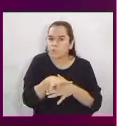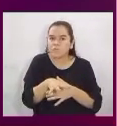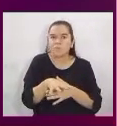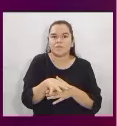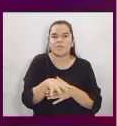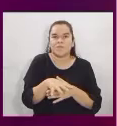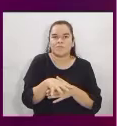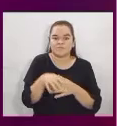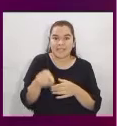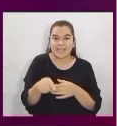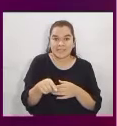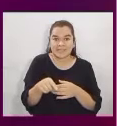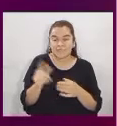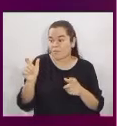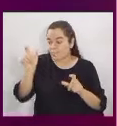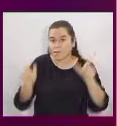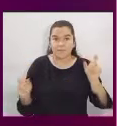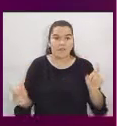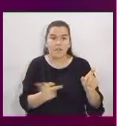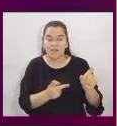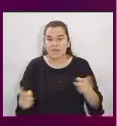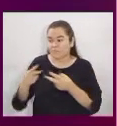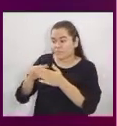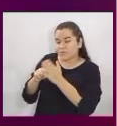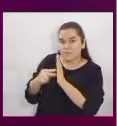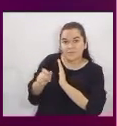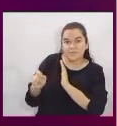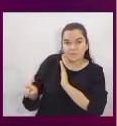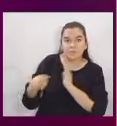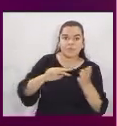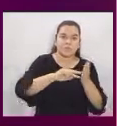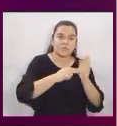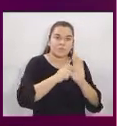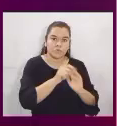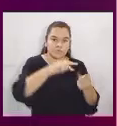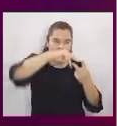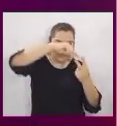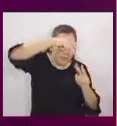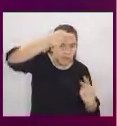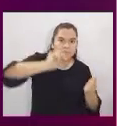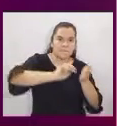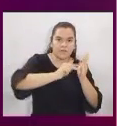genes, y por la casualidad, se encontraron entre estas dos personas que poseen